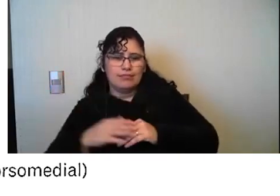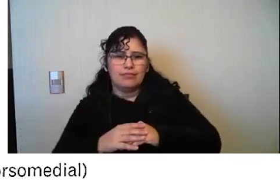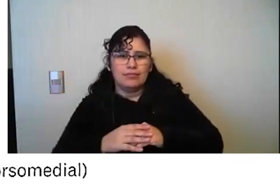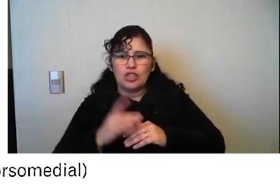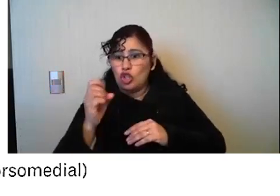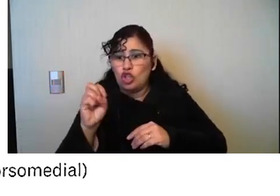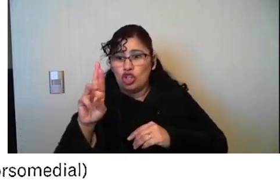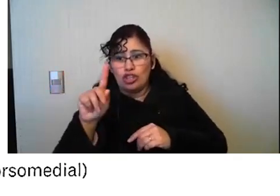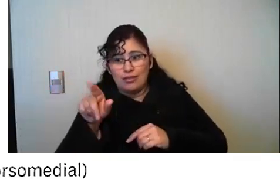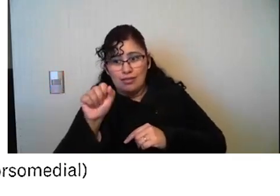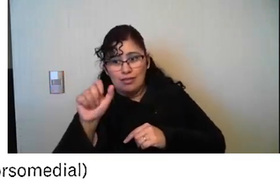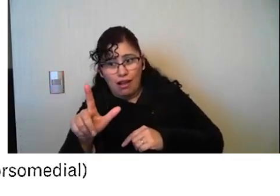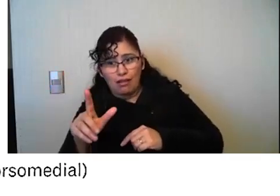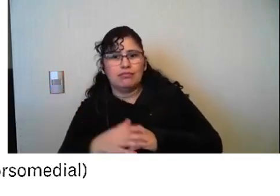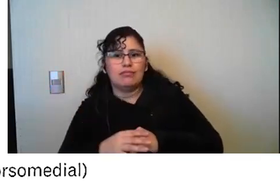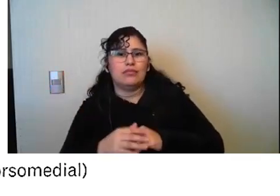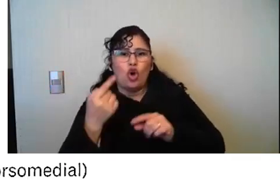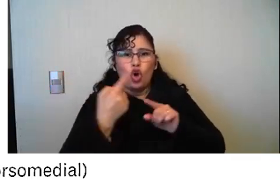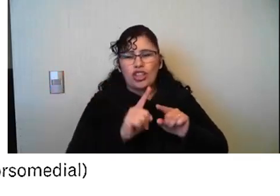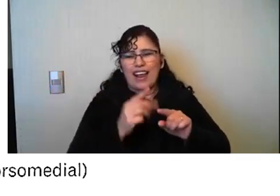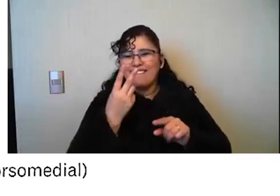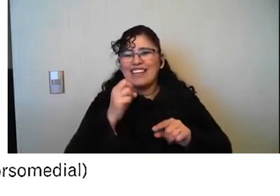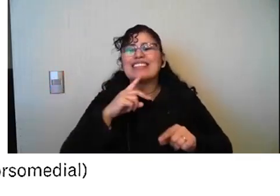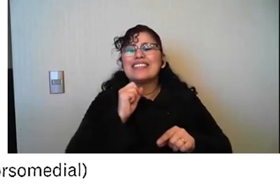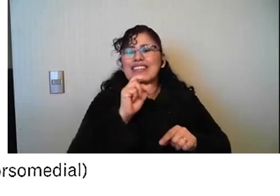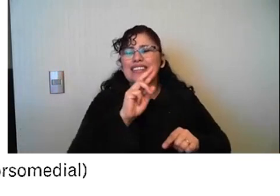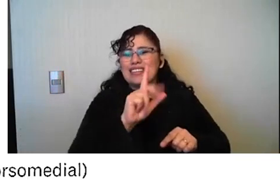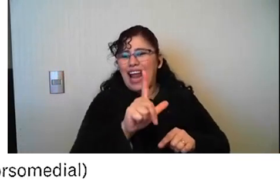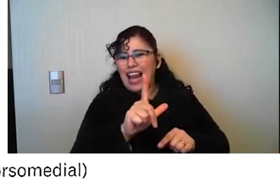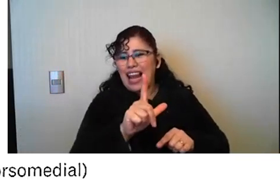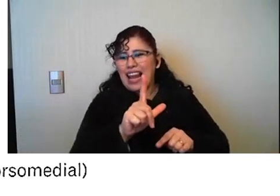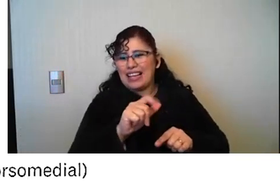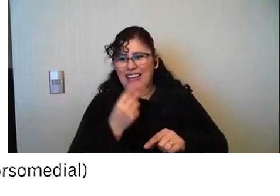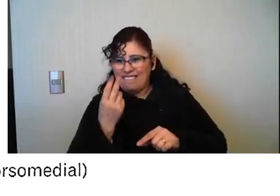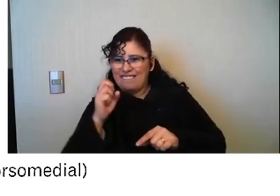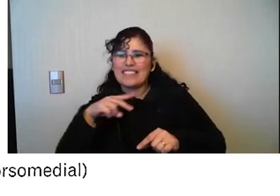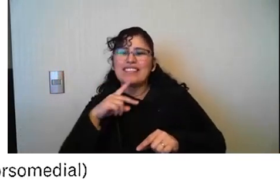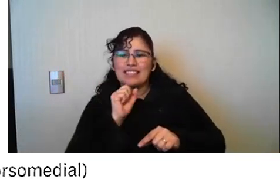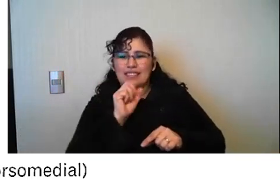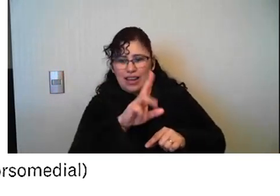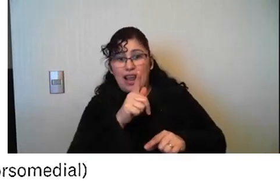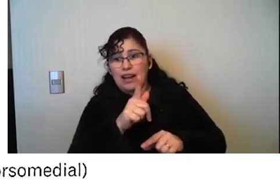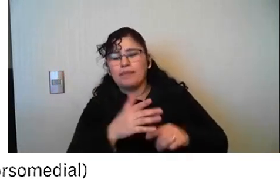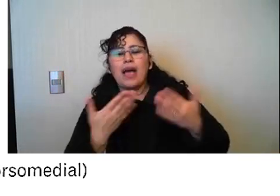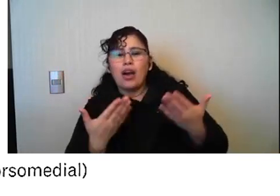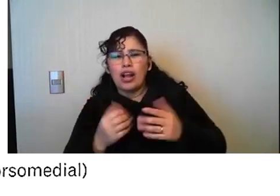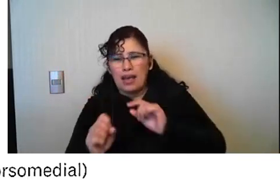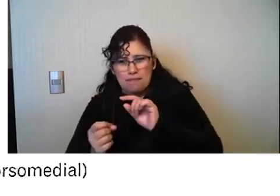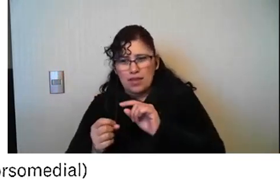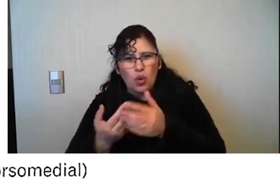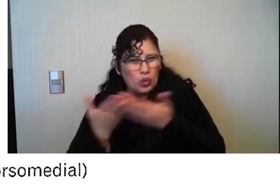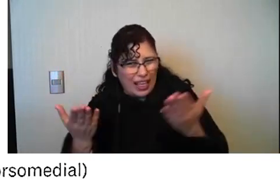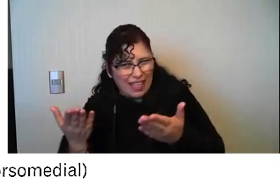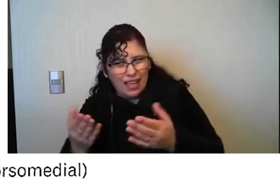dorsal y una zona ventral. Para hacer recuerdo de esto, la posición anatómica tiene que ir a las primeras clases donde vimos los